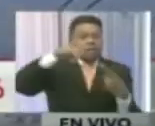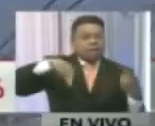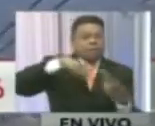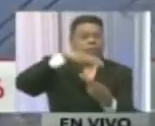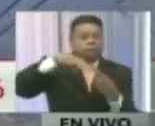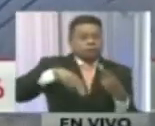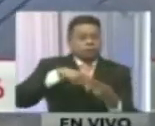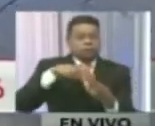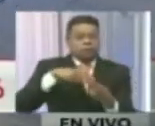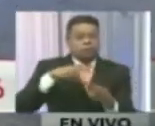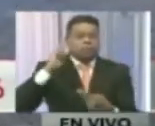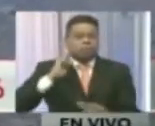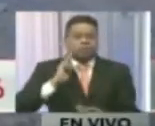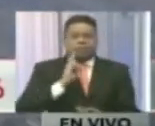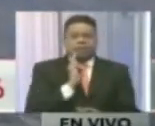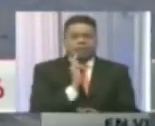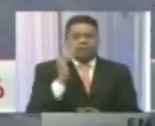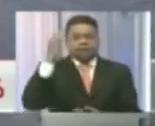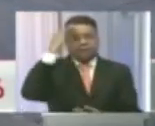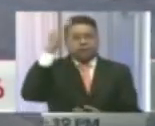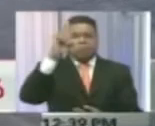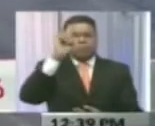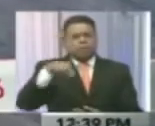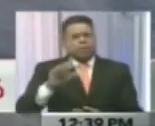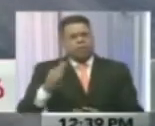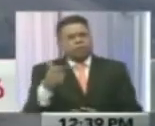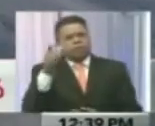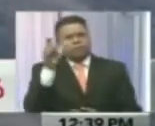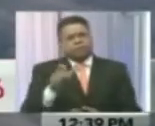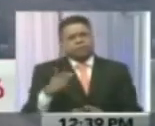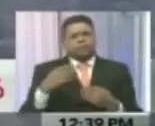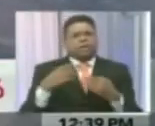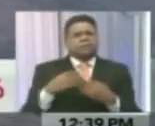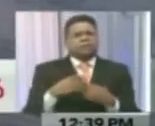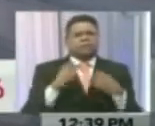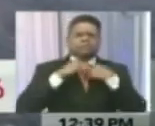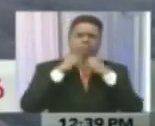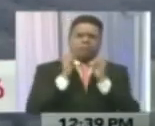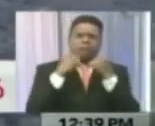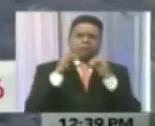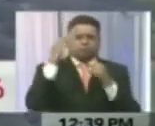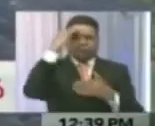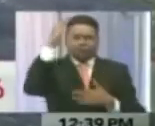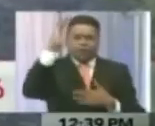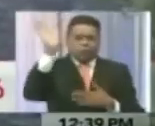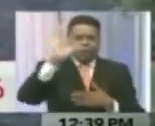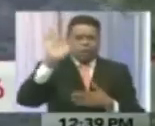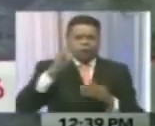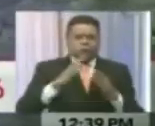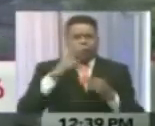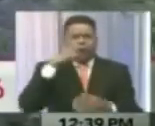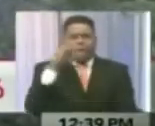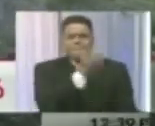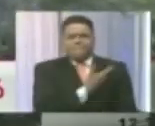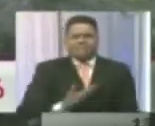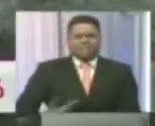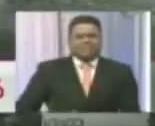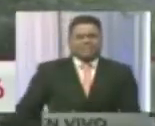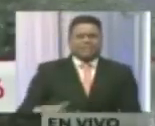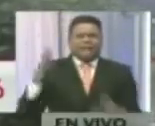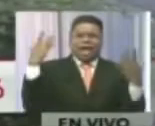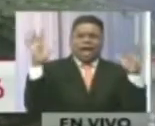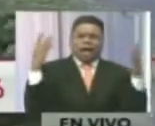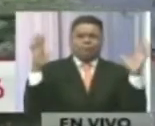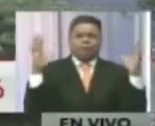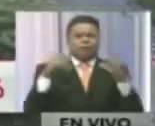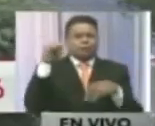obra. Saludamos también allá al vicepresidente Aristóbulo Isturia, al presidente Nicolás Maduro. Un aplauso